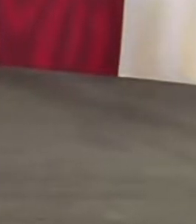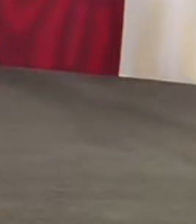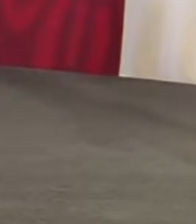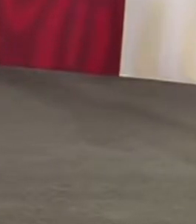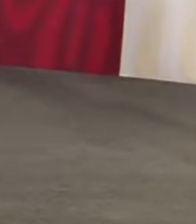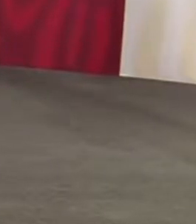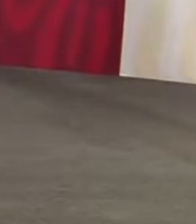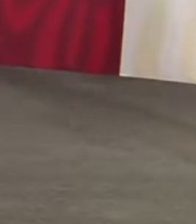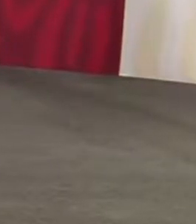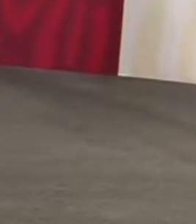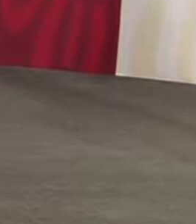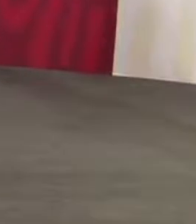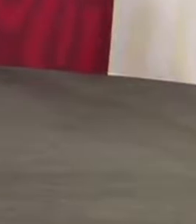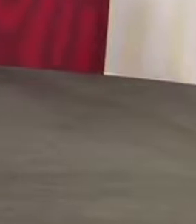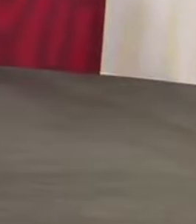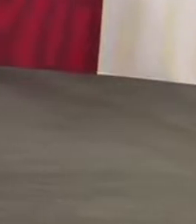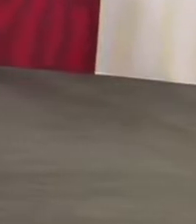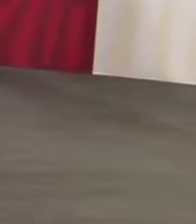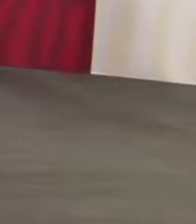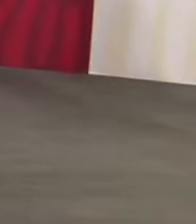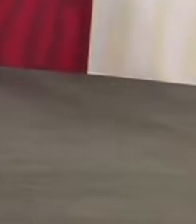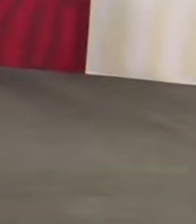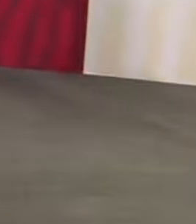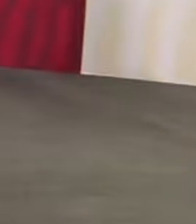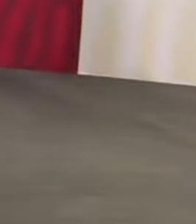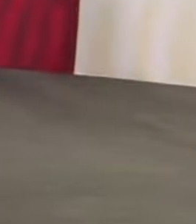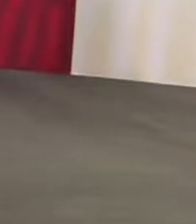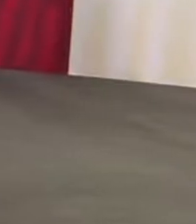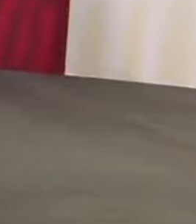Hoy tengo reuniones.